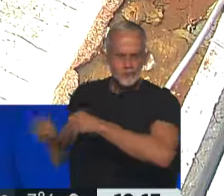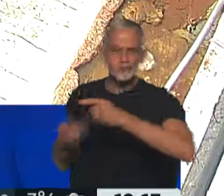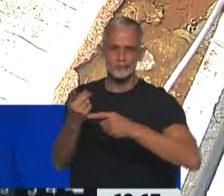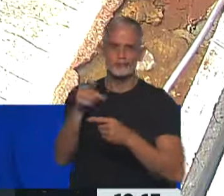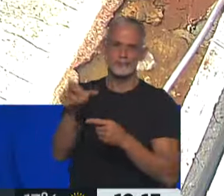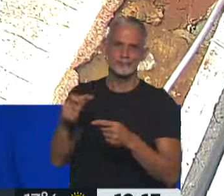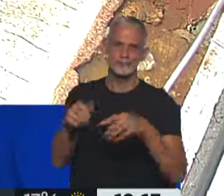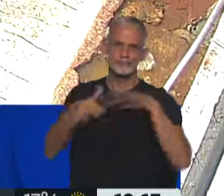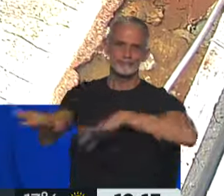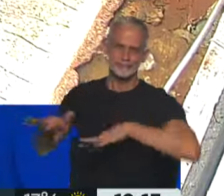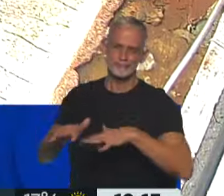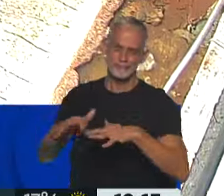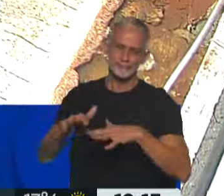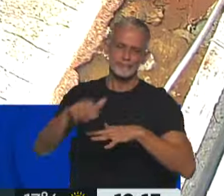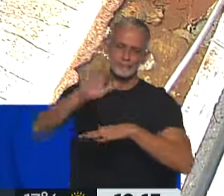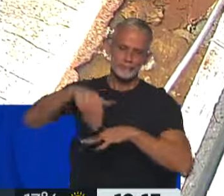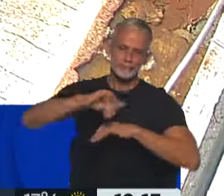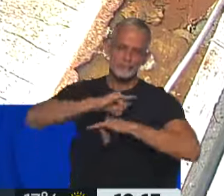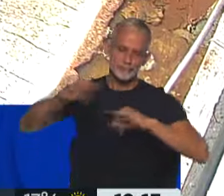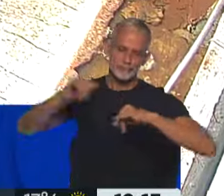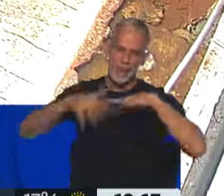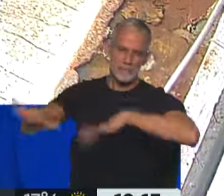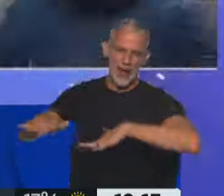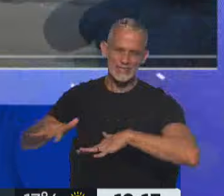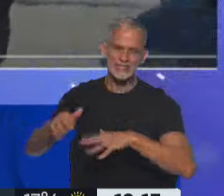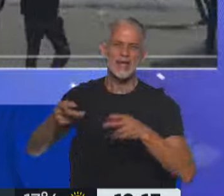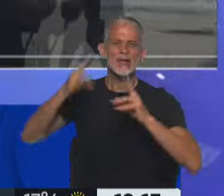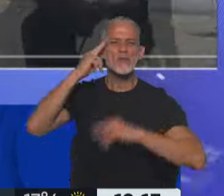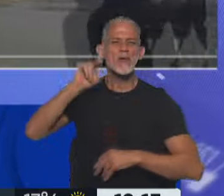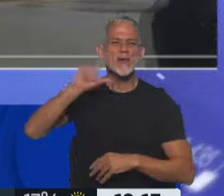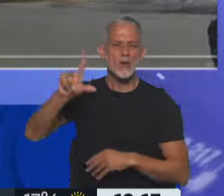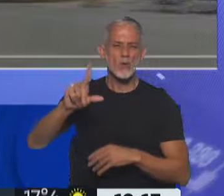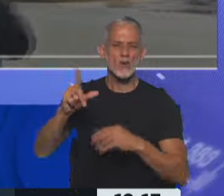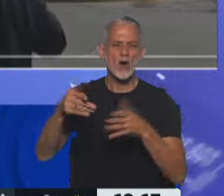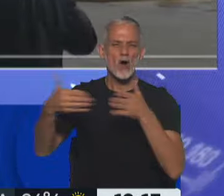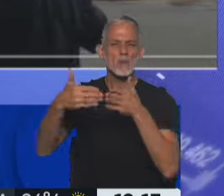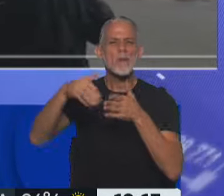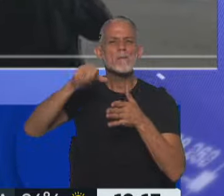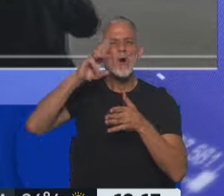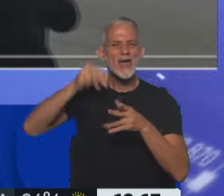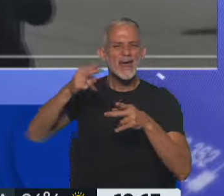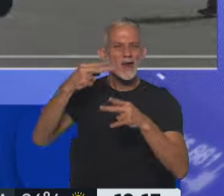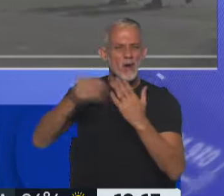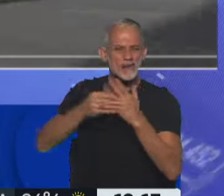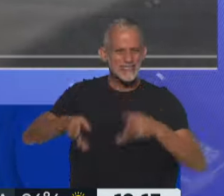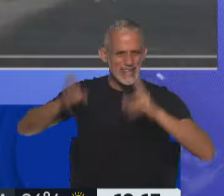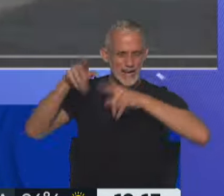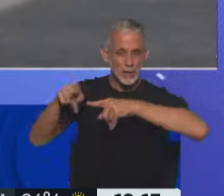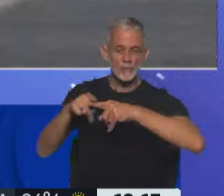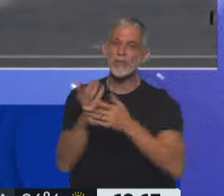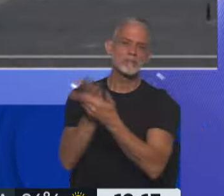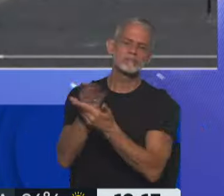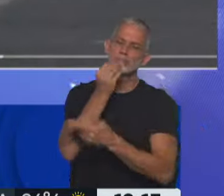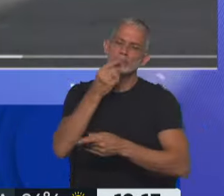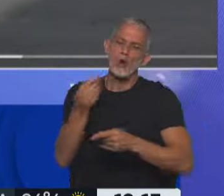Economía Popular, que habían convocado el acto frente justamente a la 9 de julio y Moreno, en reclamo de alimento para